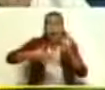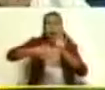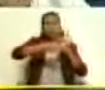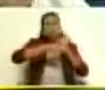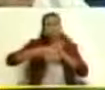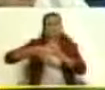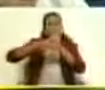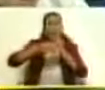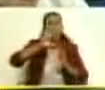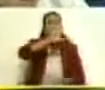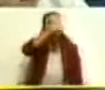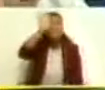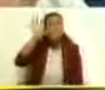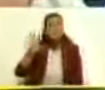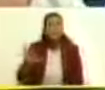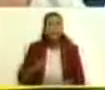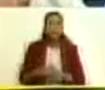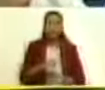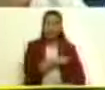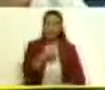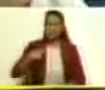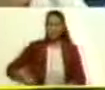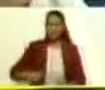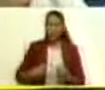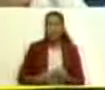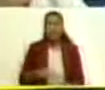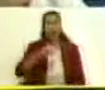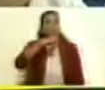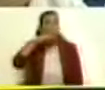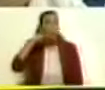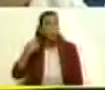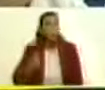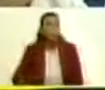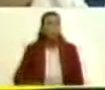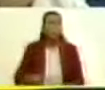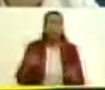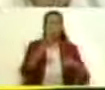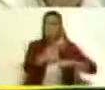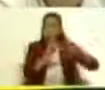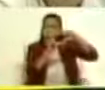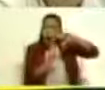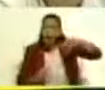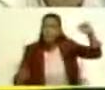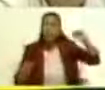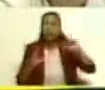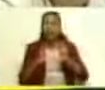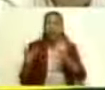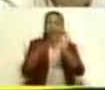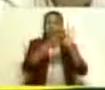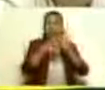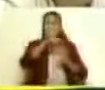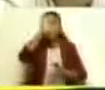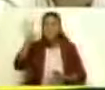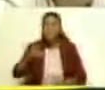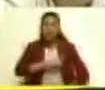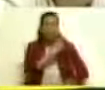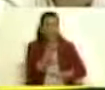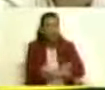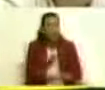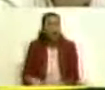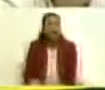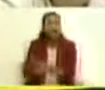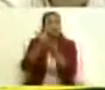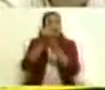que tenemos con China, con Rusia, con Japón y todos esos países aliados que han fortalecido